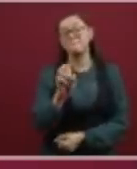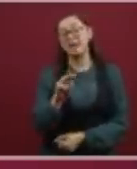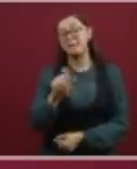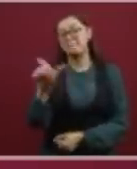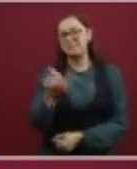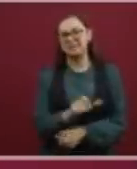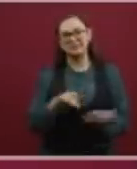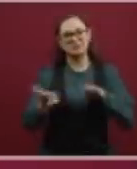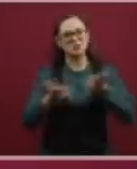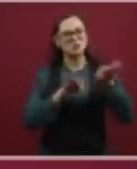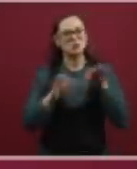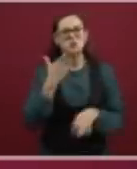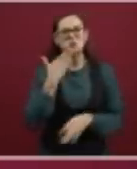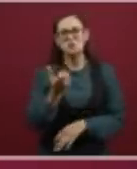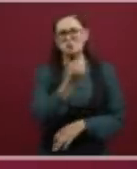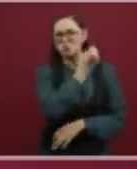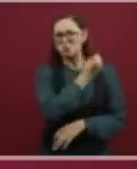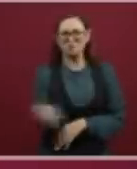muy buenos.